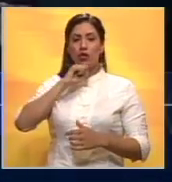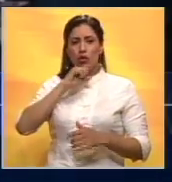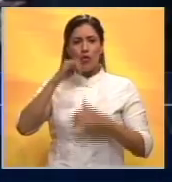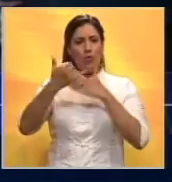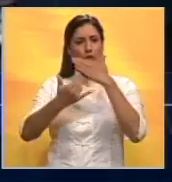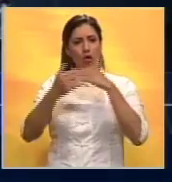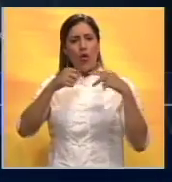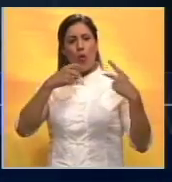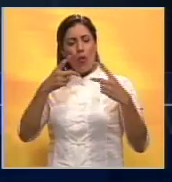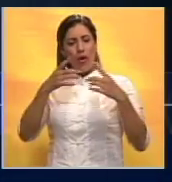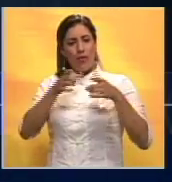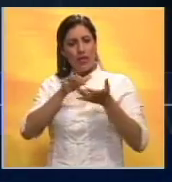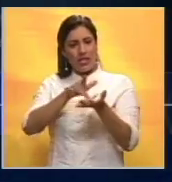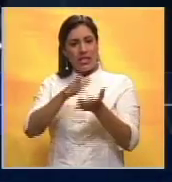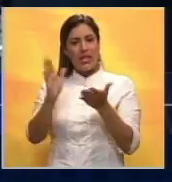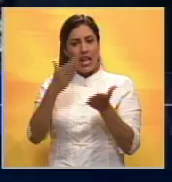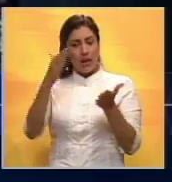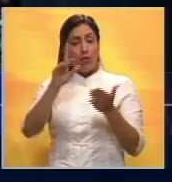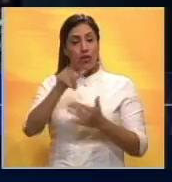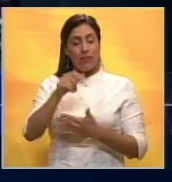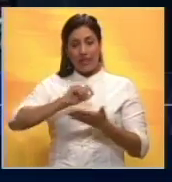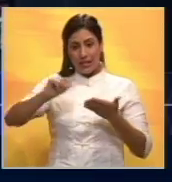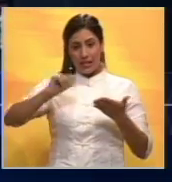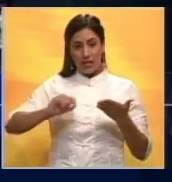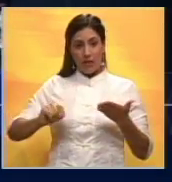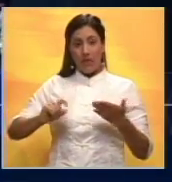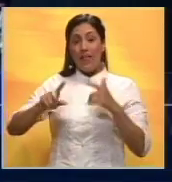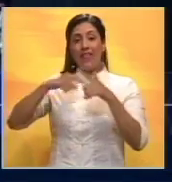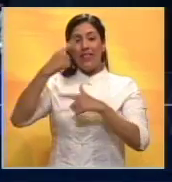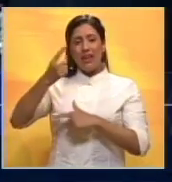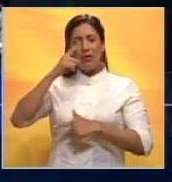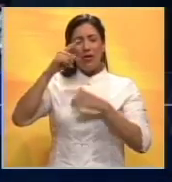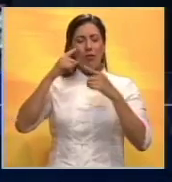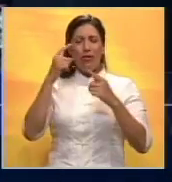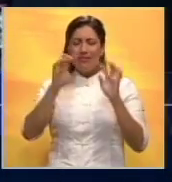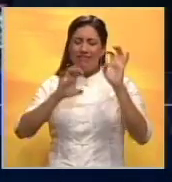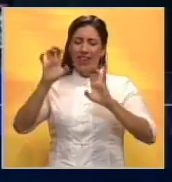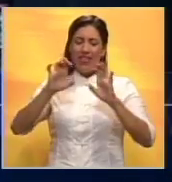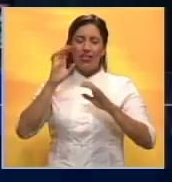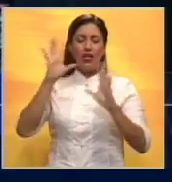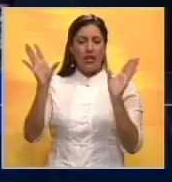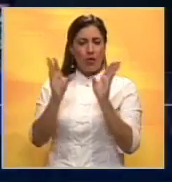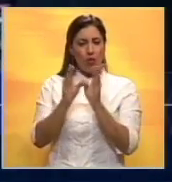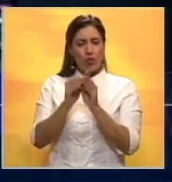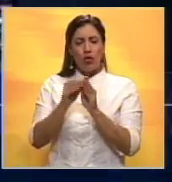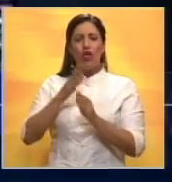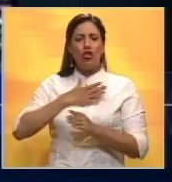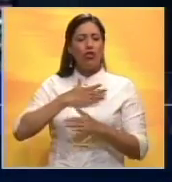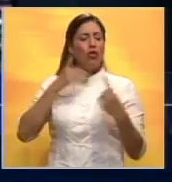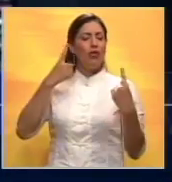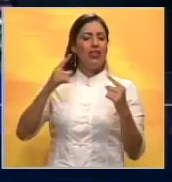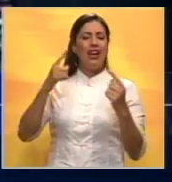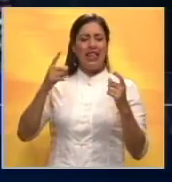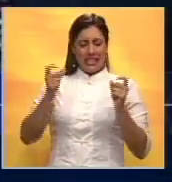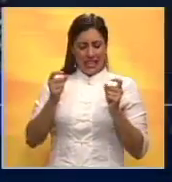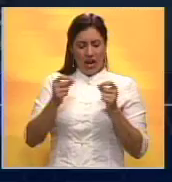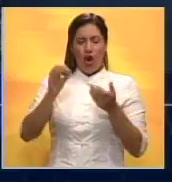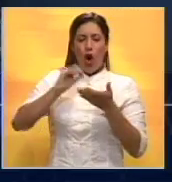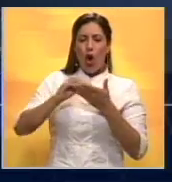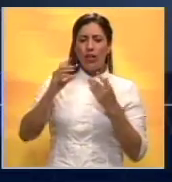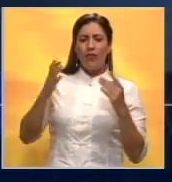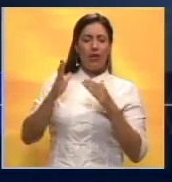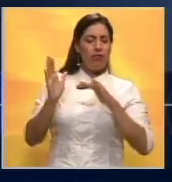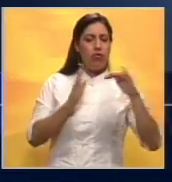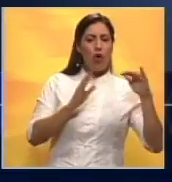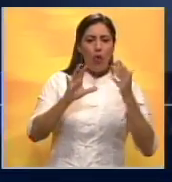proyectos de de nuevo disco y libro él escribió después de darle muchas vueltas llegué a la conclusión de que no iba a dejar que el cangrejo me volviera a